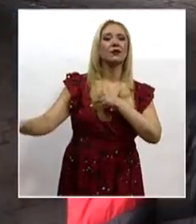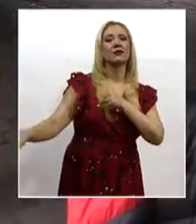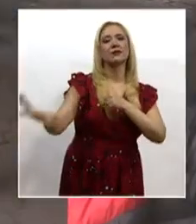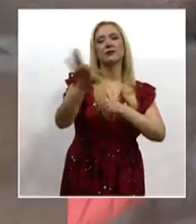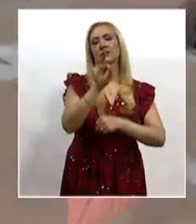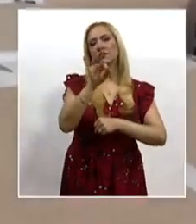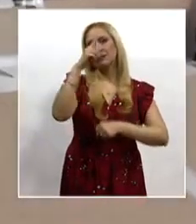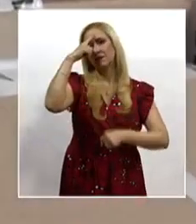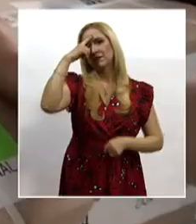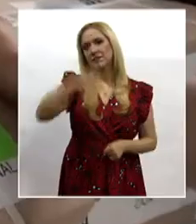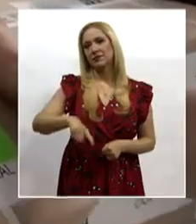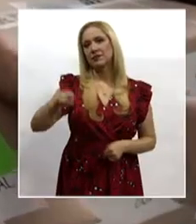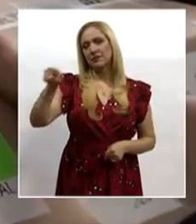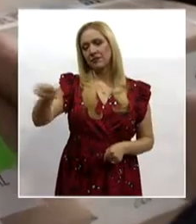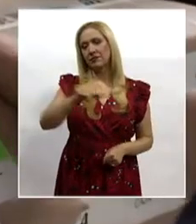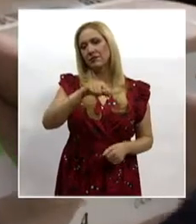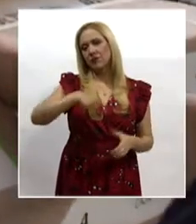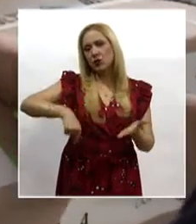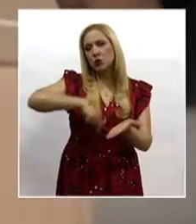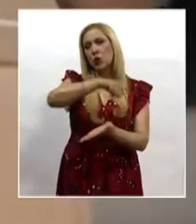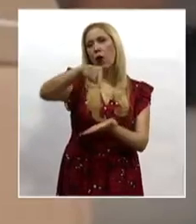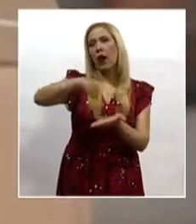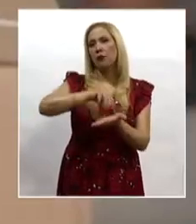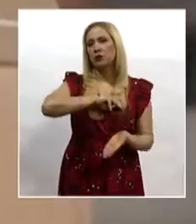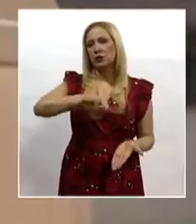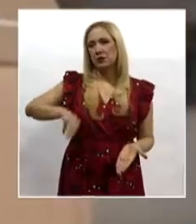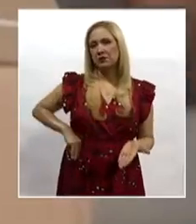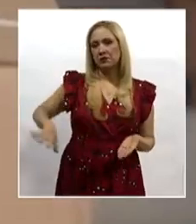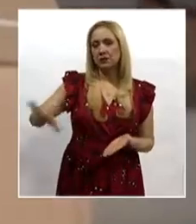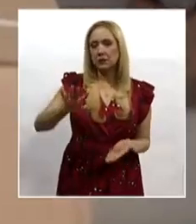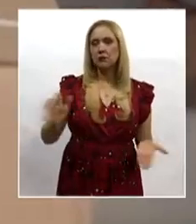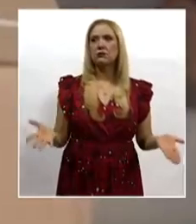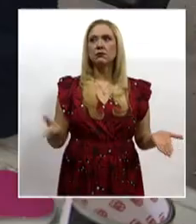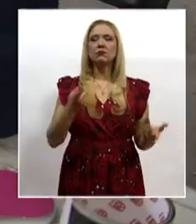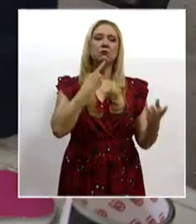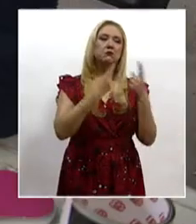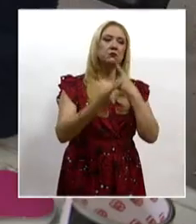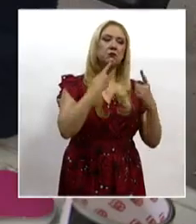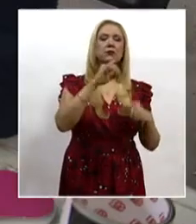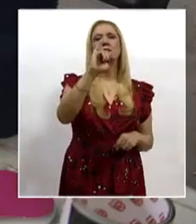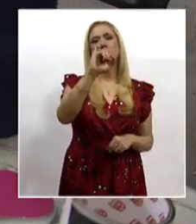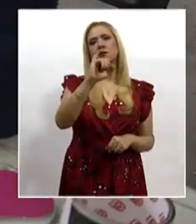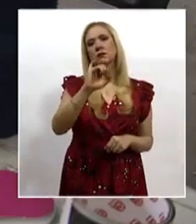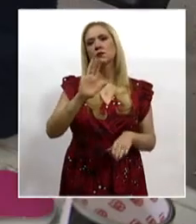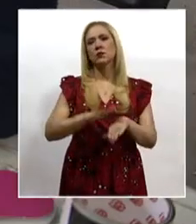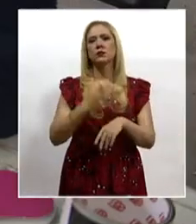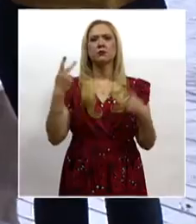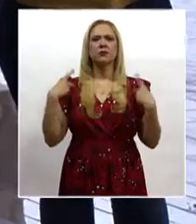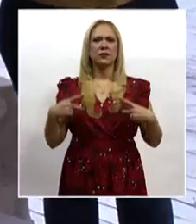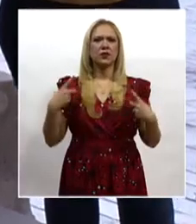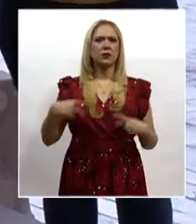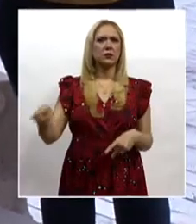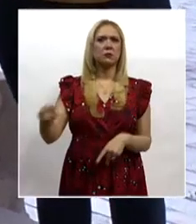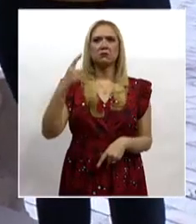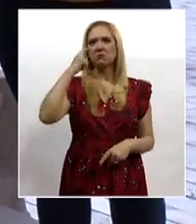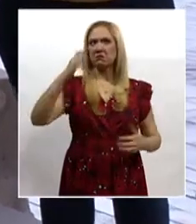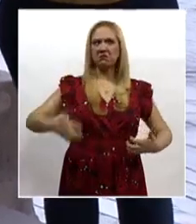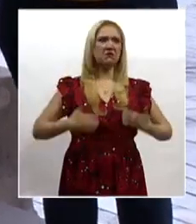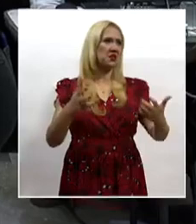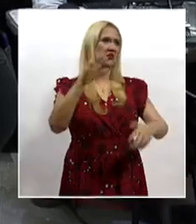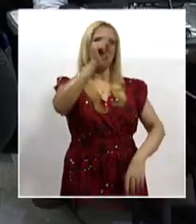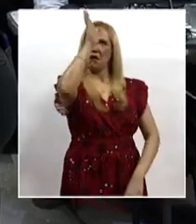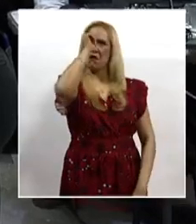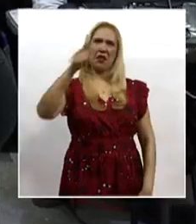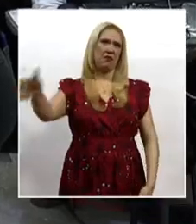desempeño del cargo de los integrantes de dicho ayuntamiento. La sala declaró inoperantes los agravios de un ciudadano que se inconformó con el